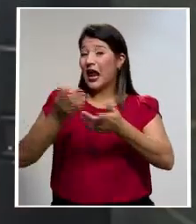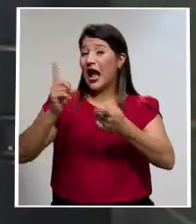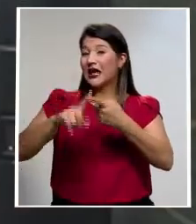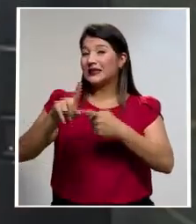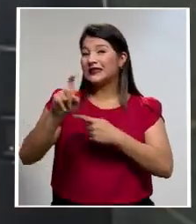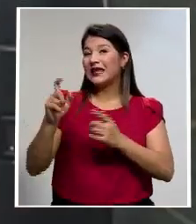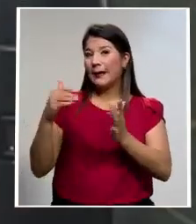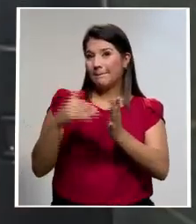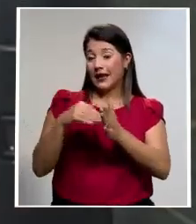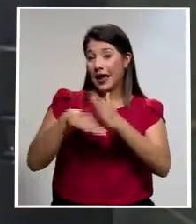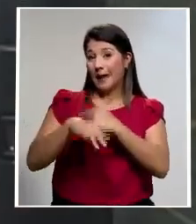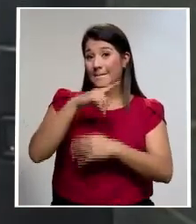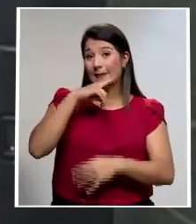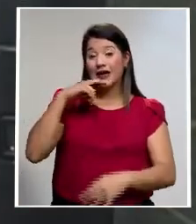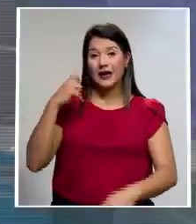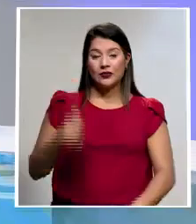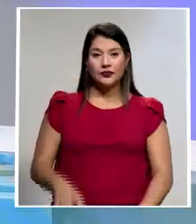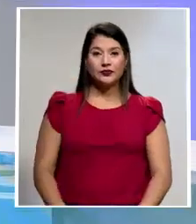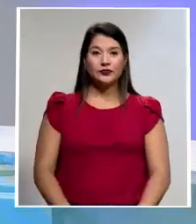boreal.